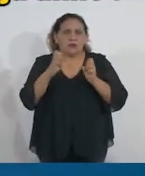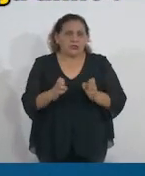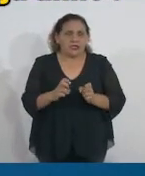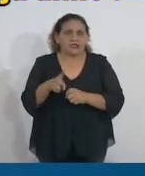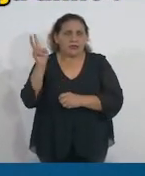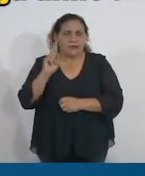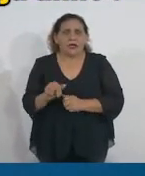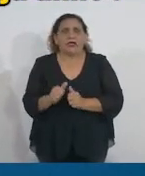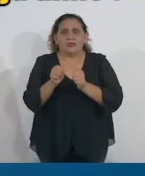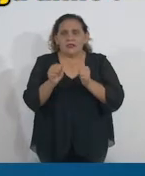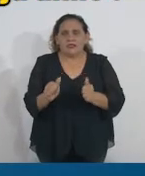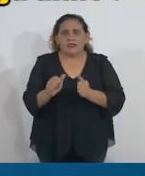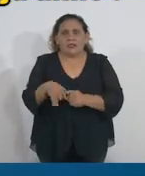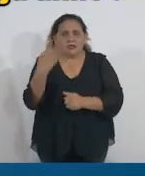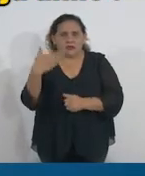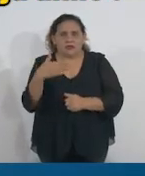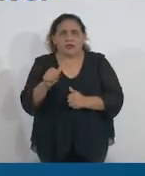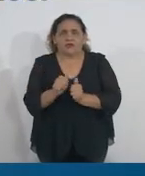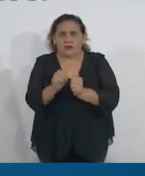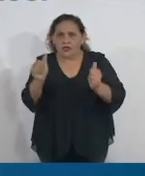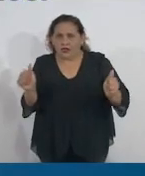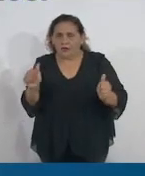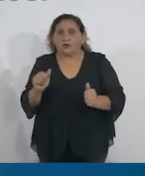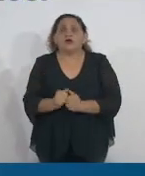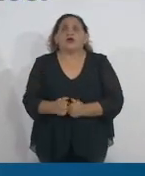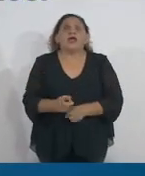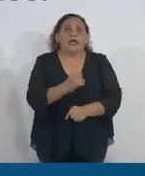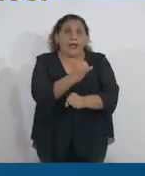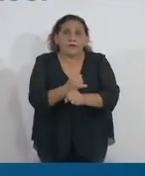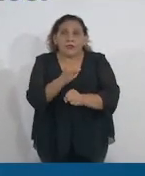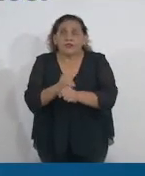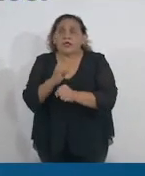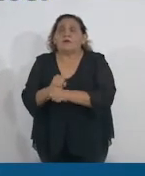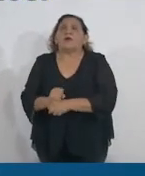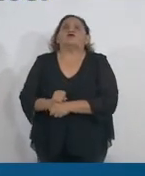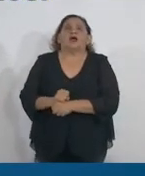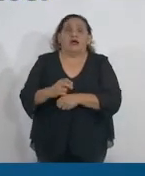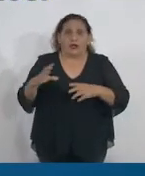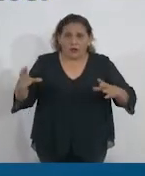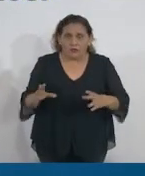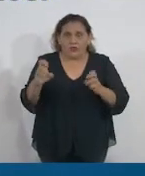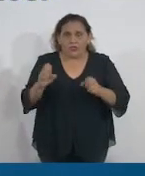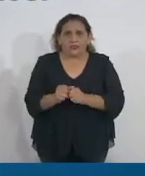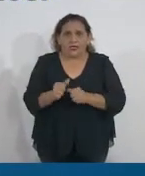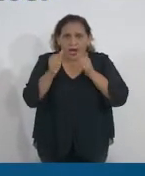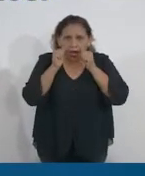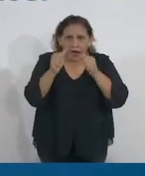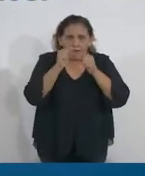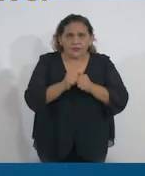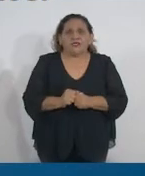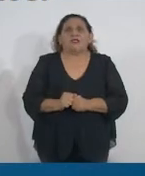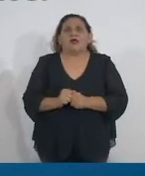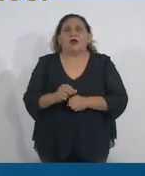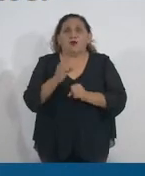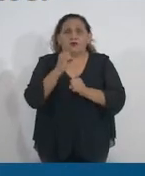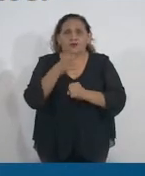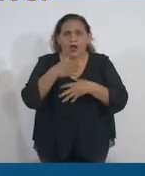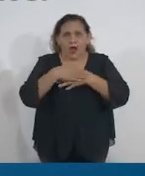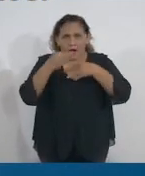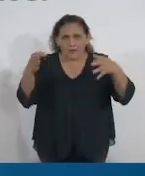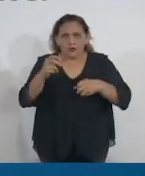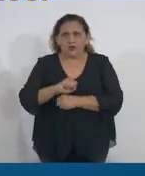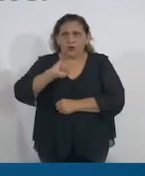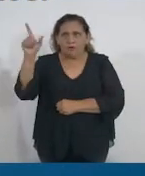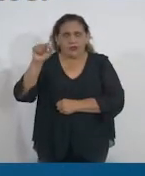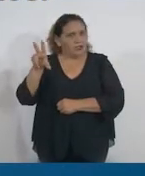viaje, mantente aislado durante 14 días. Exhortamos a la población a estar atenta a los avisos oficiales y evitar difundir mensajes o